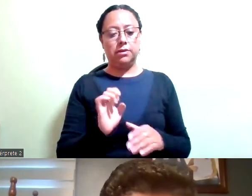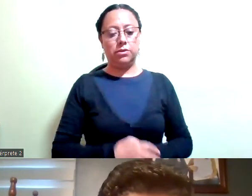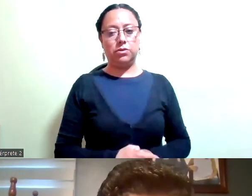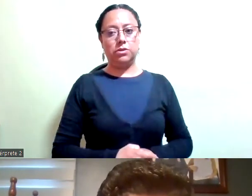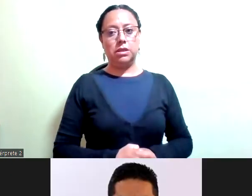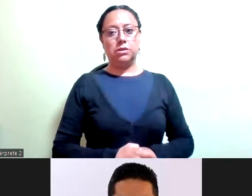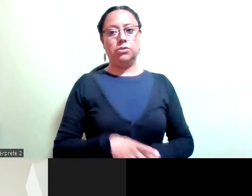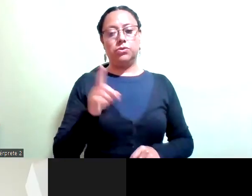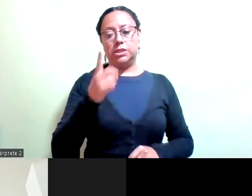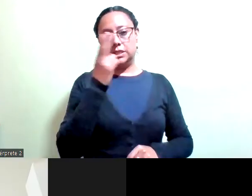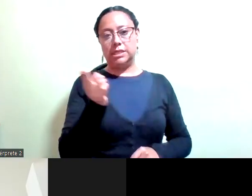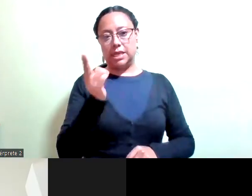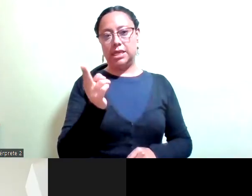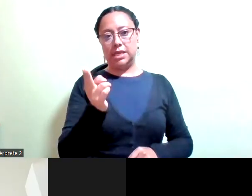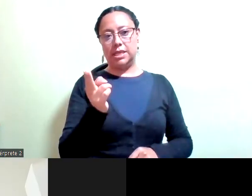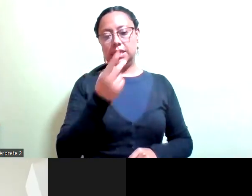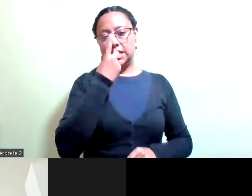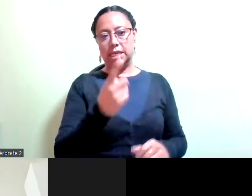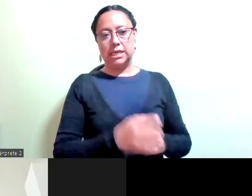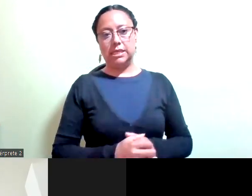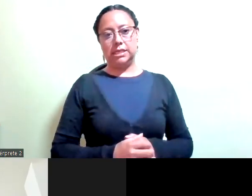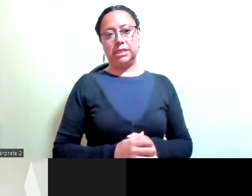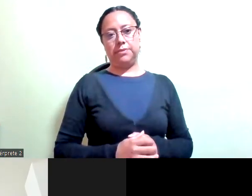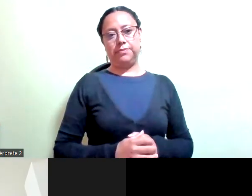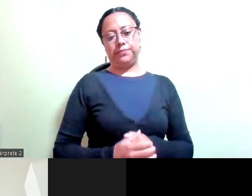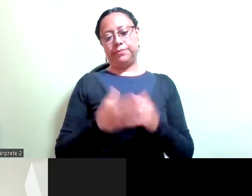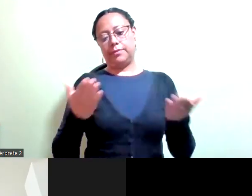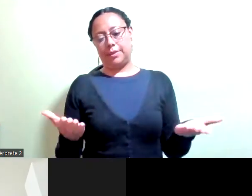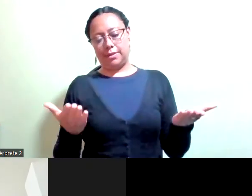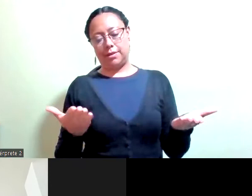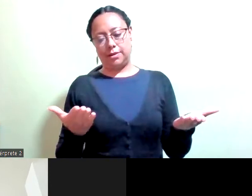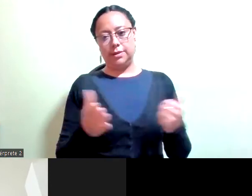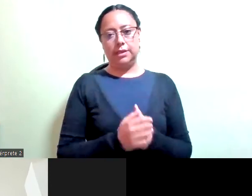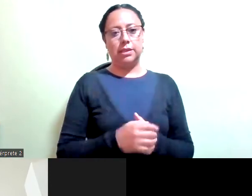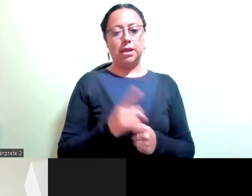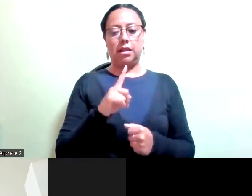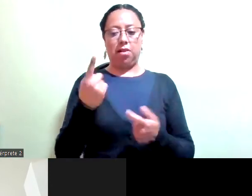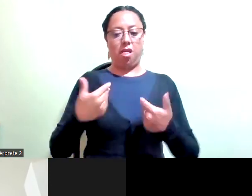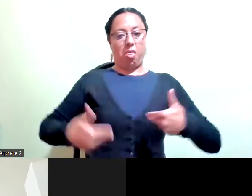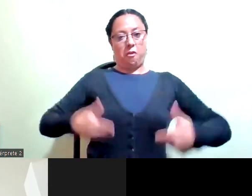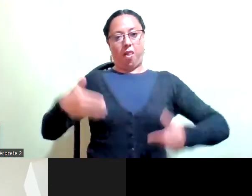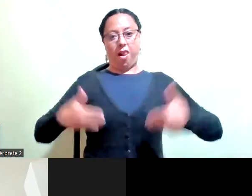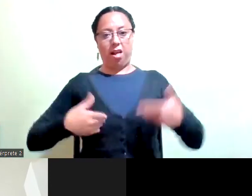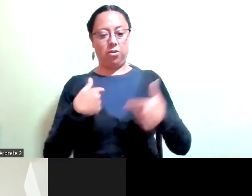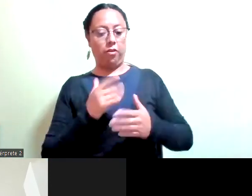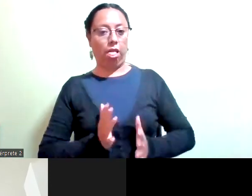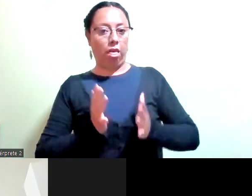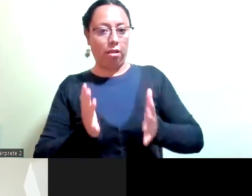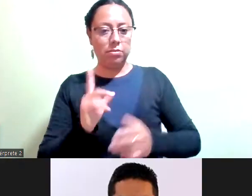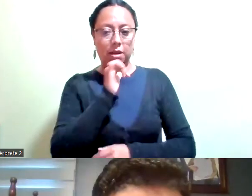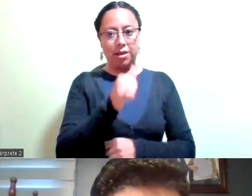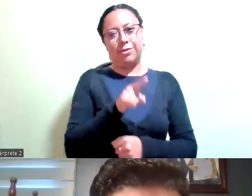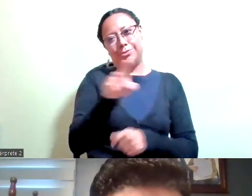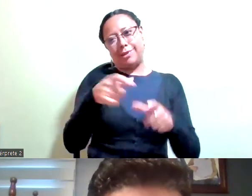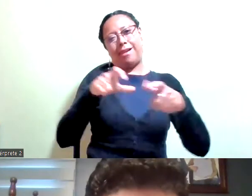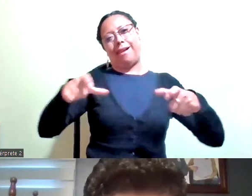provocarlos. Ustedes tienen la mayoría y se sienten provocados, diputado, no me diga. Por favor, si ustedes tienen la maravillosa